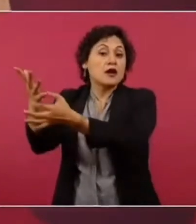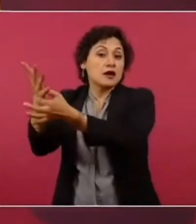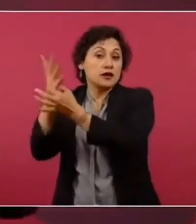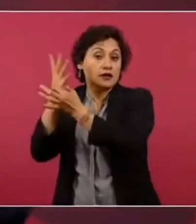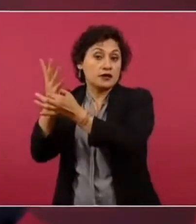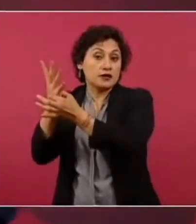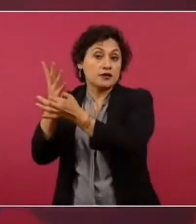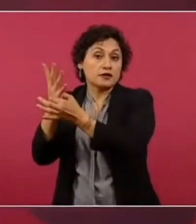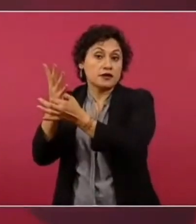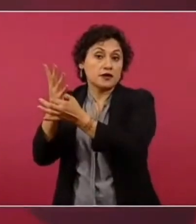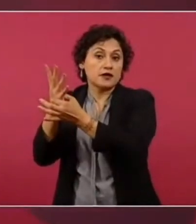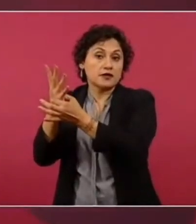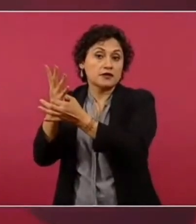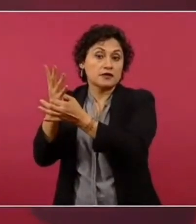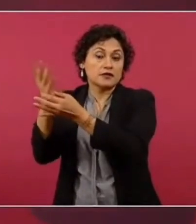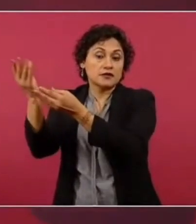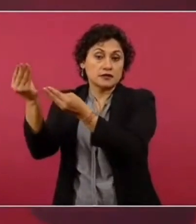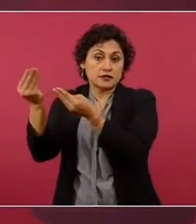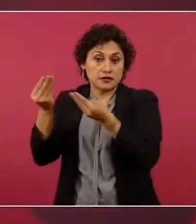eran